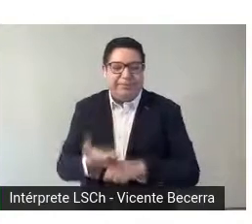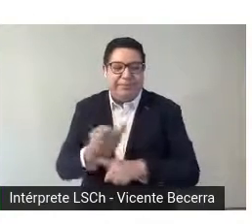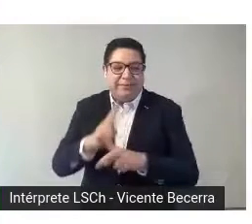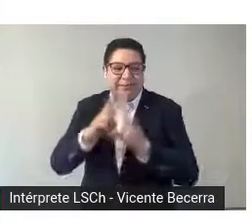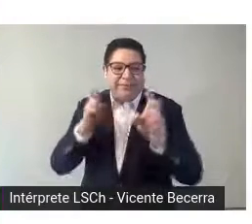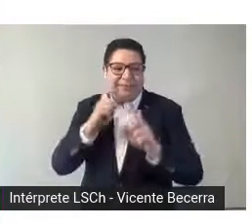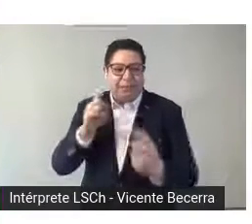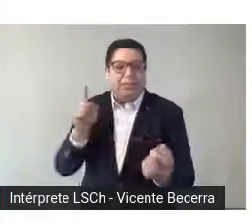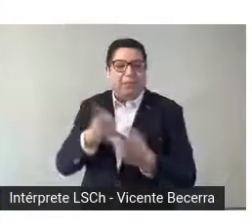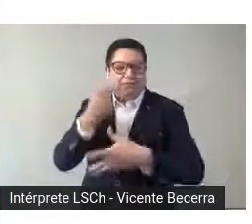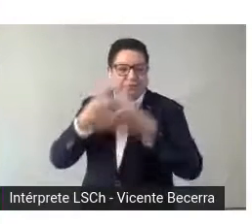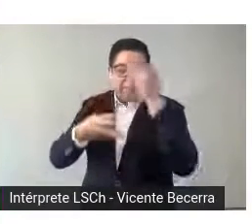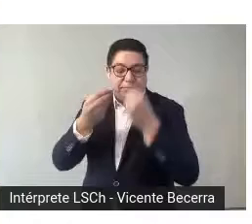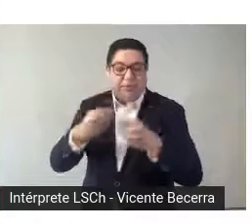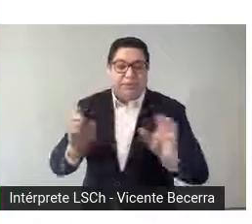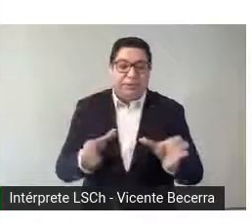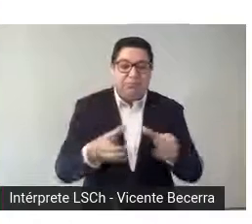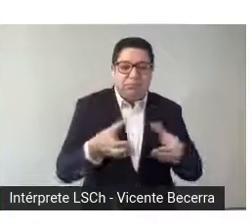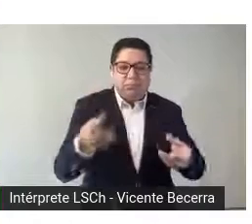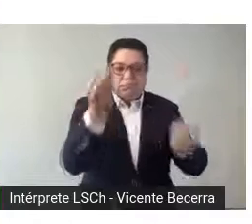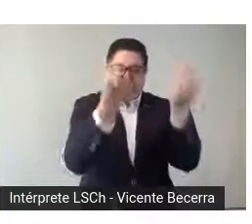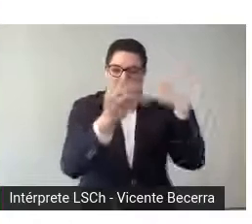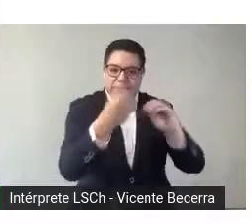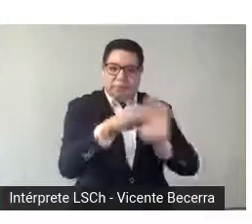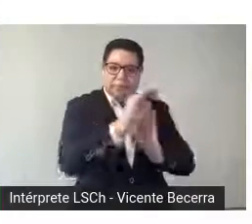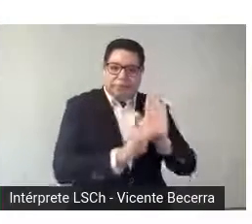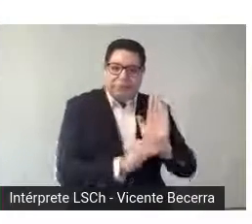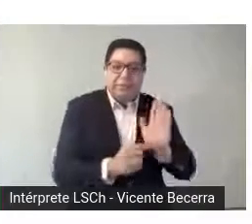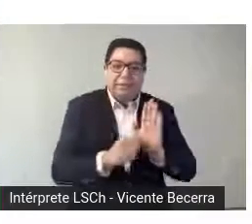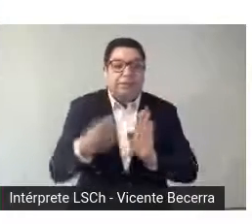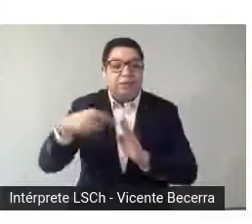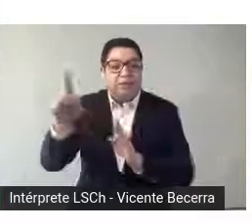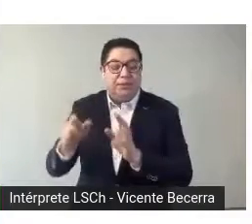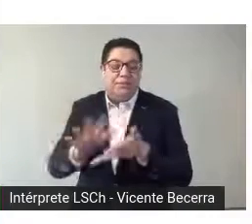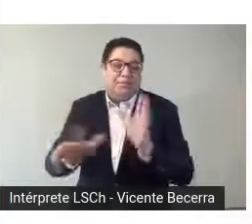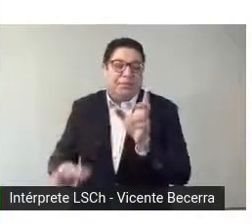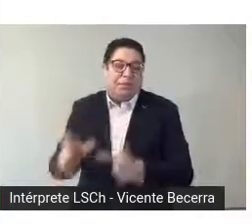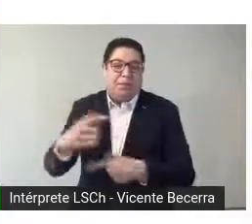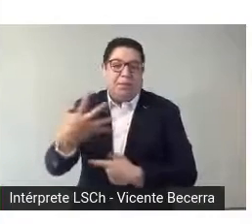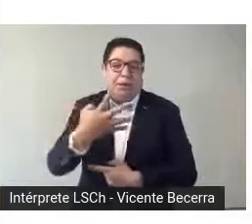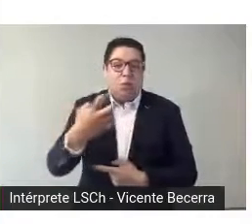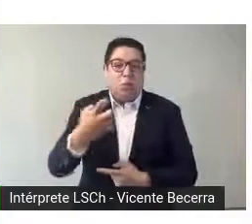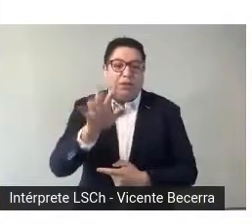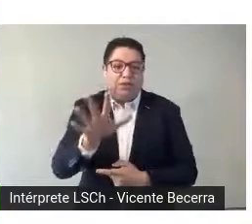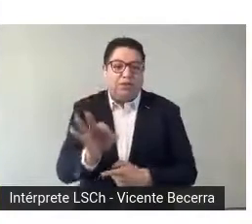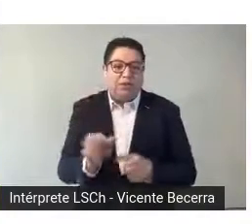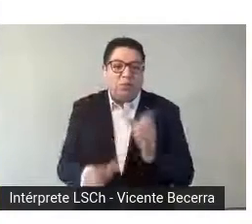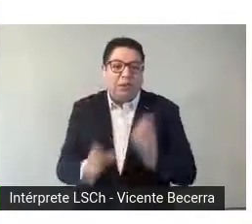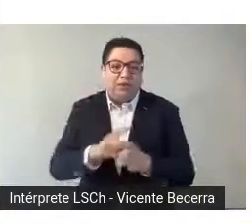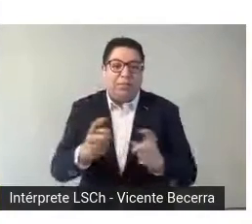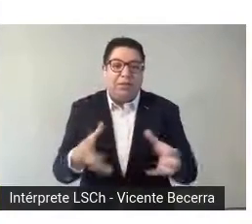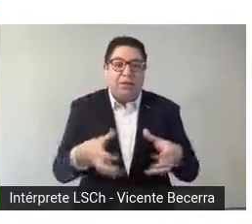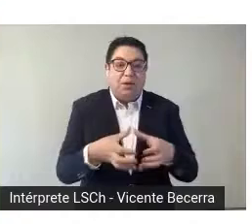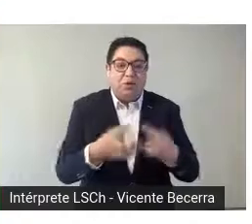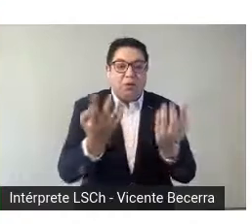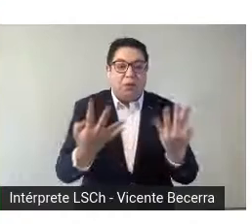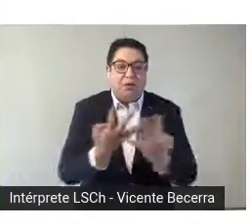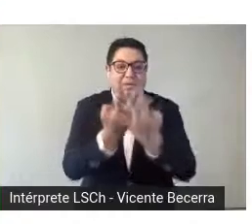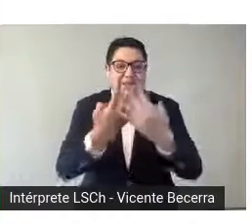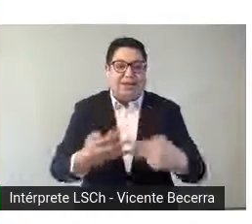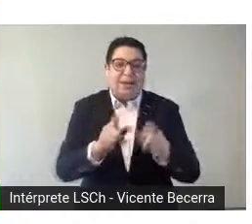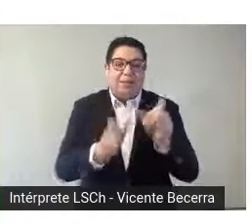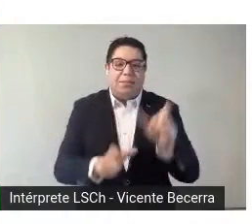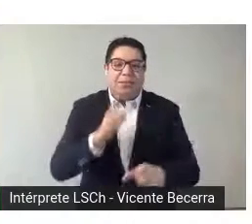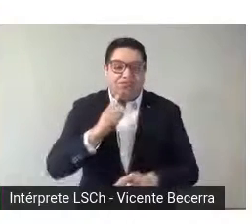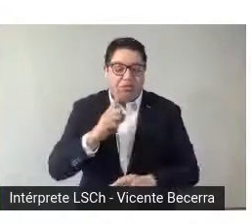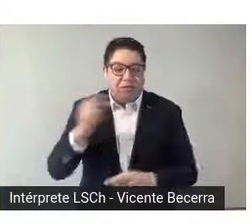sido codiseñado, co-creado junto a más de 450 integrantes de la Red de Innovadores Públicos. Y